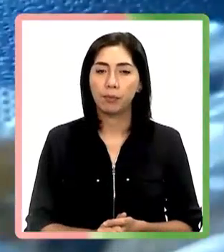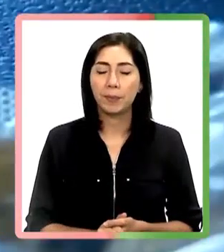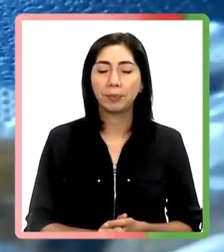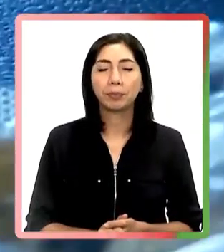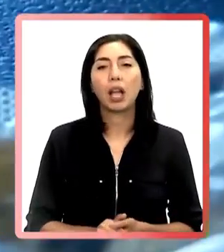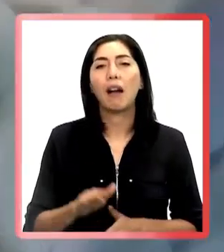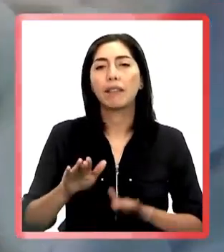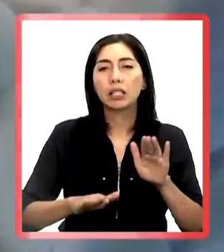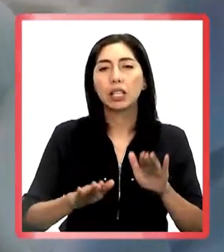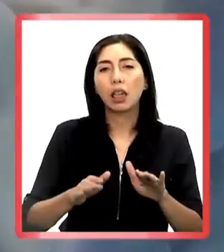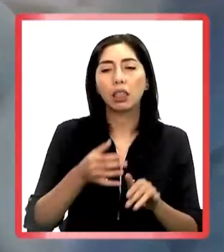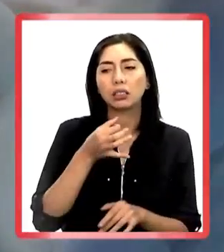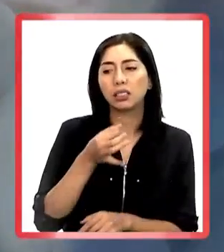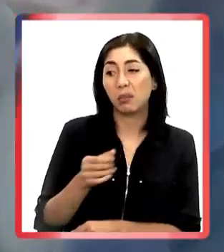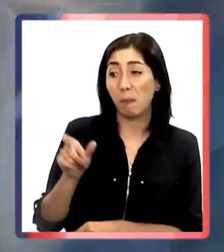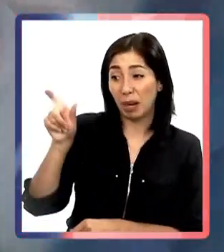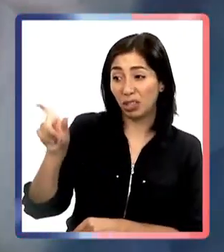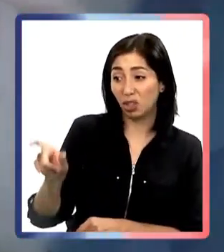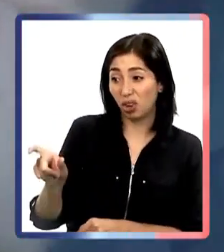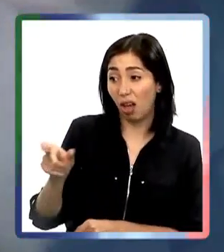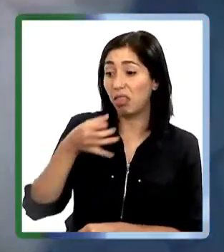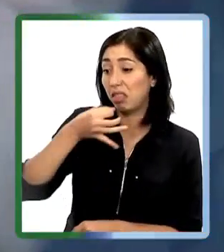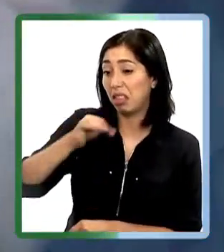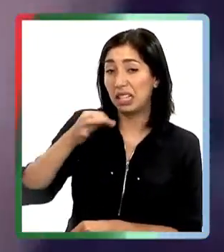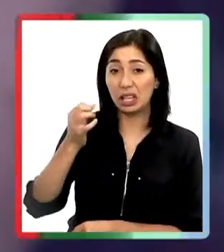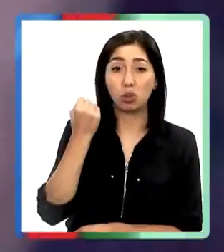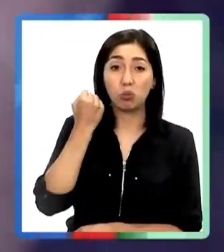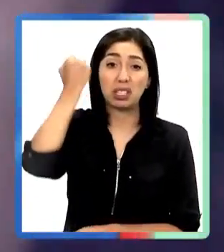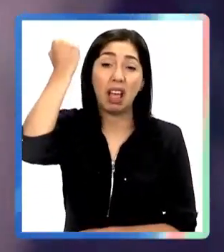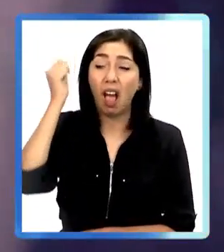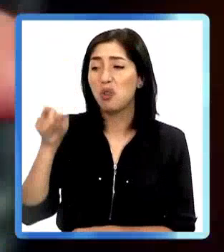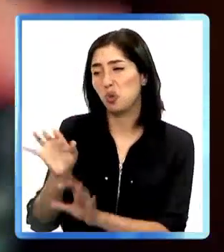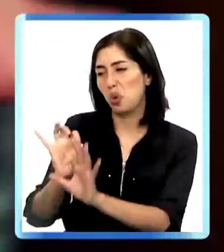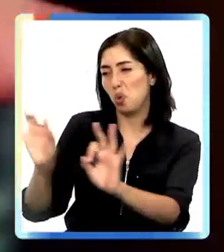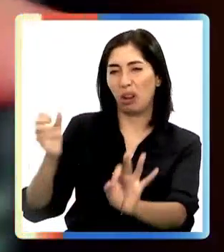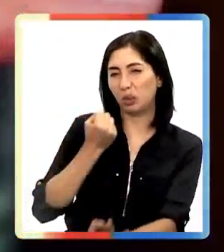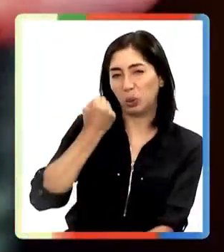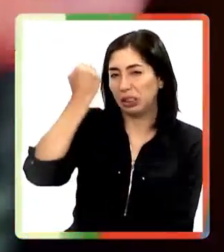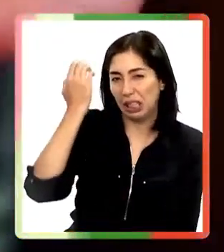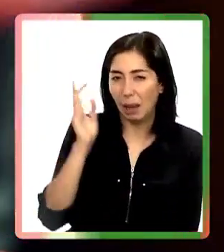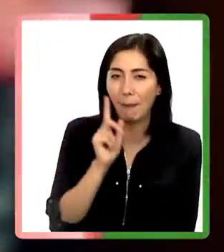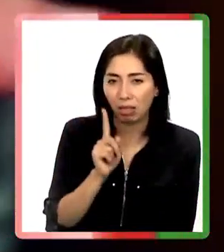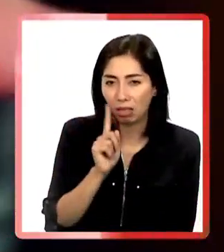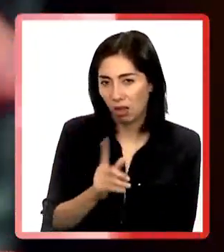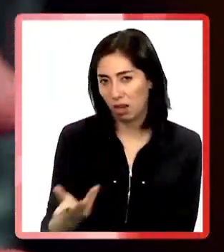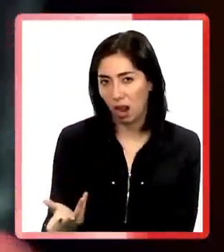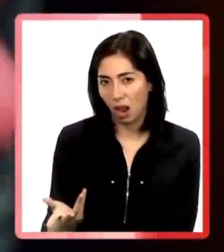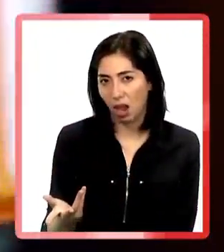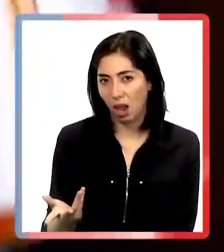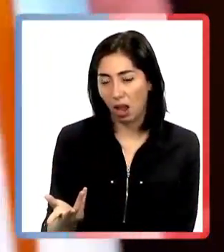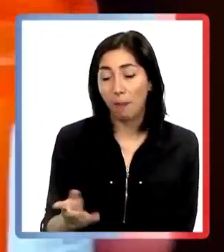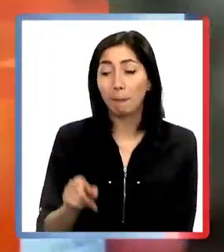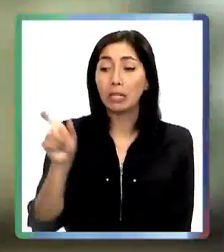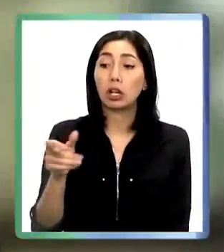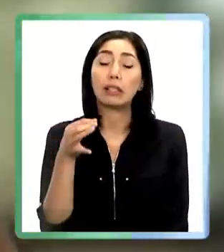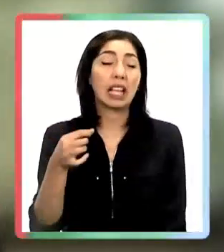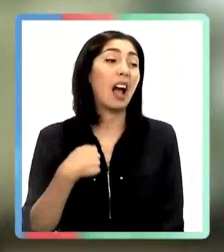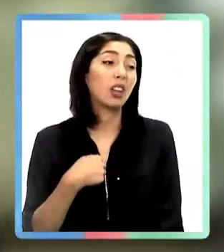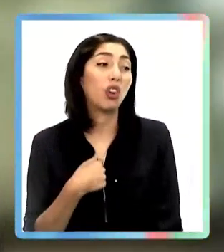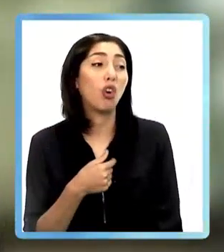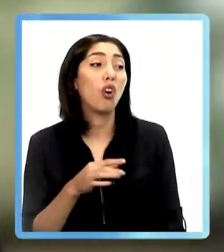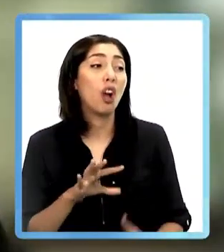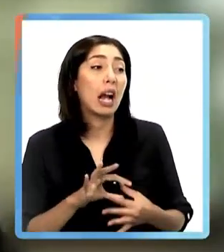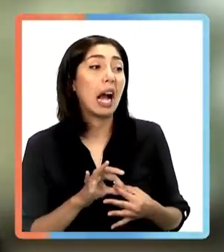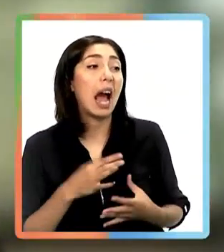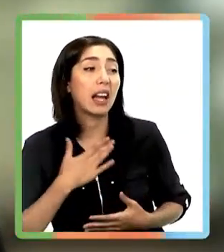uno ha escuchado muchas veces que dice, no, la persona que habla de suicidio nunca lo va a hacer. La persona que dice que